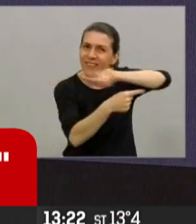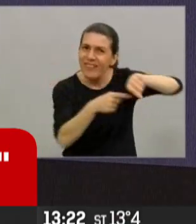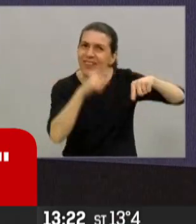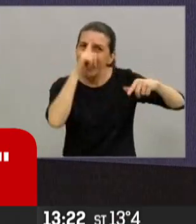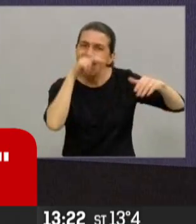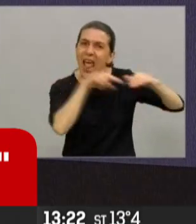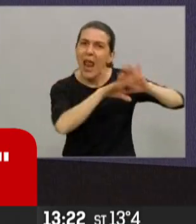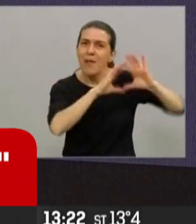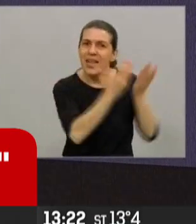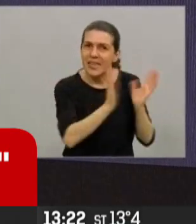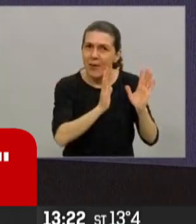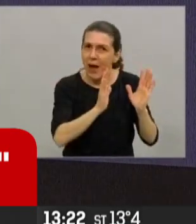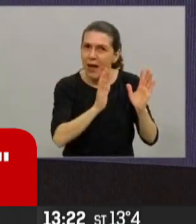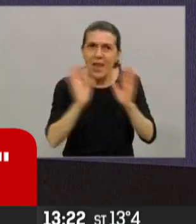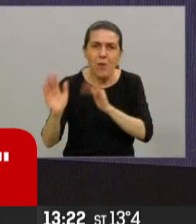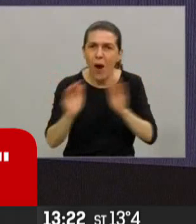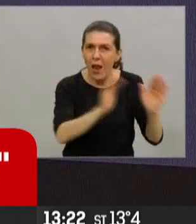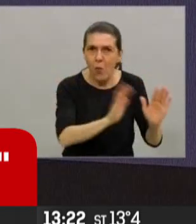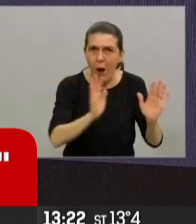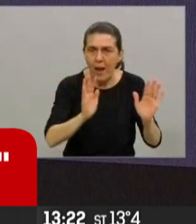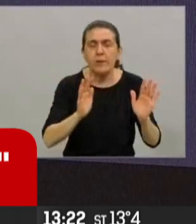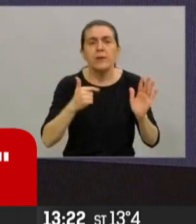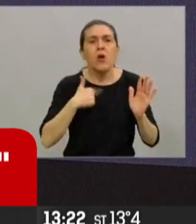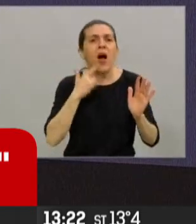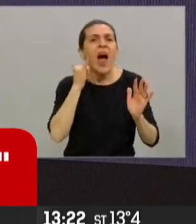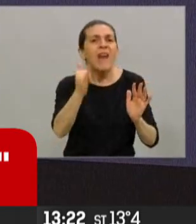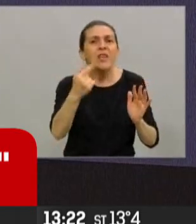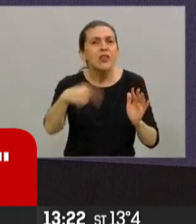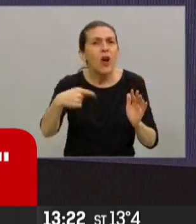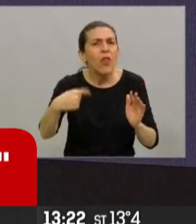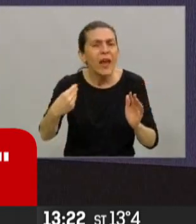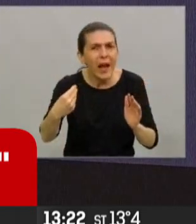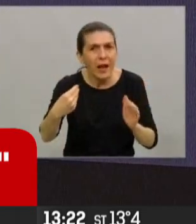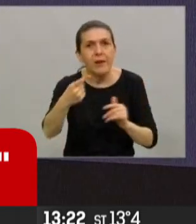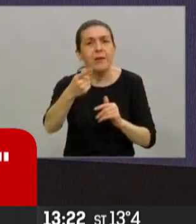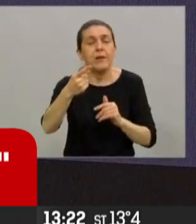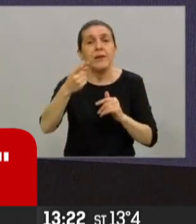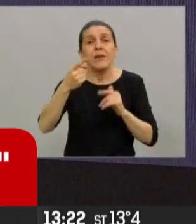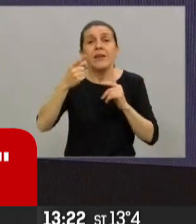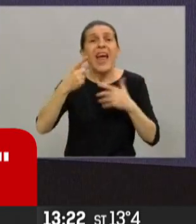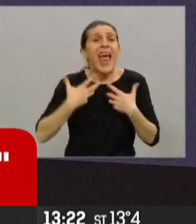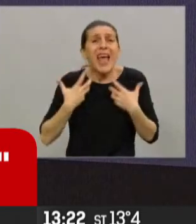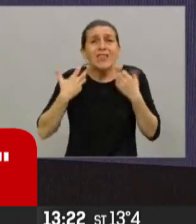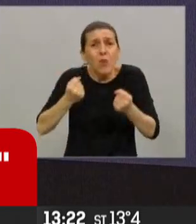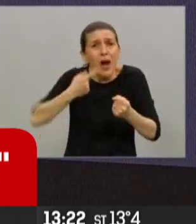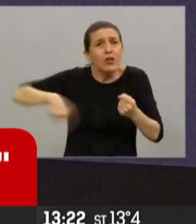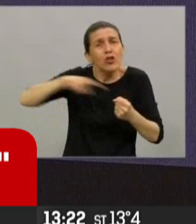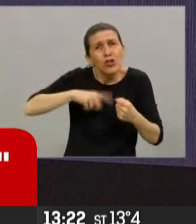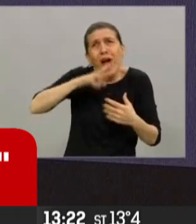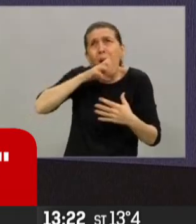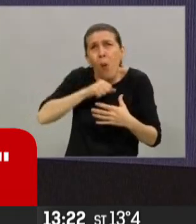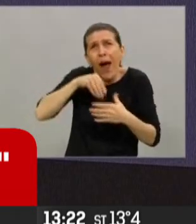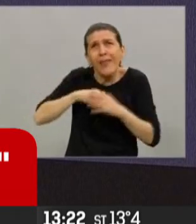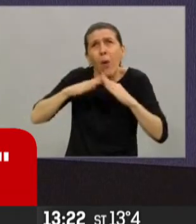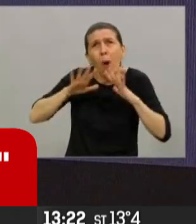de terapia intensiva. ¿Qué quiero marcarles con esto? Quiero marcarles que todo el esfuerzo que hemos hecho no